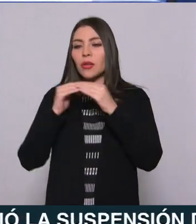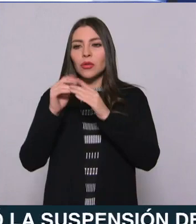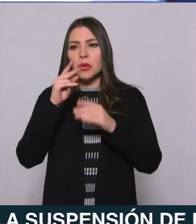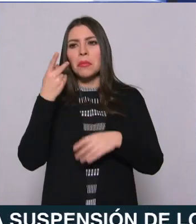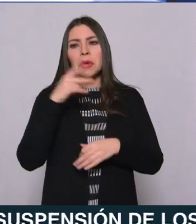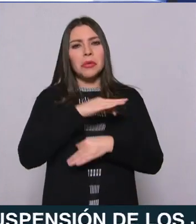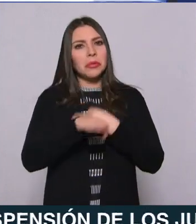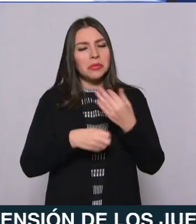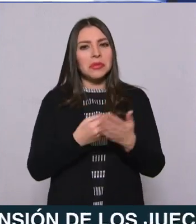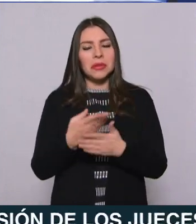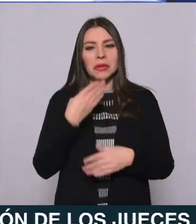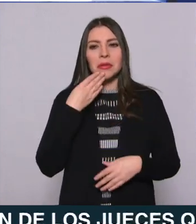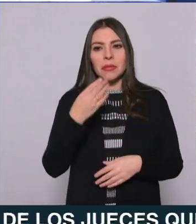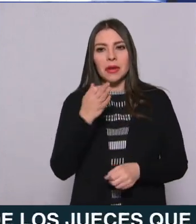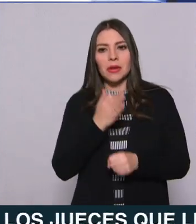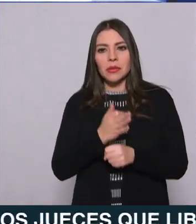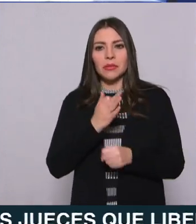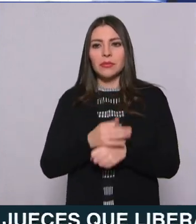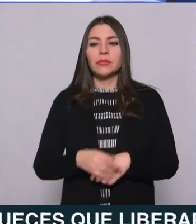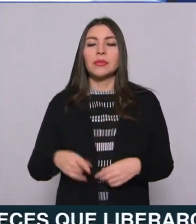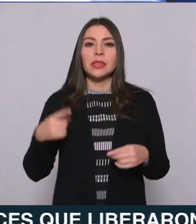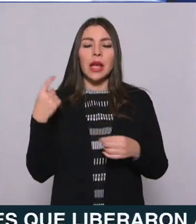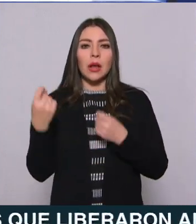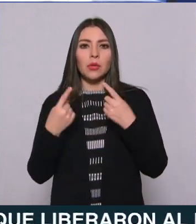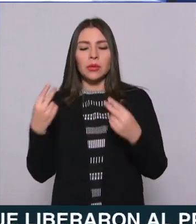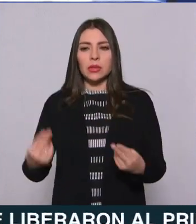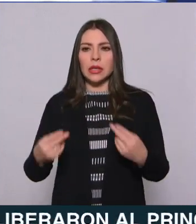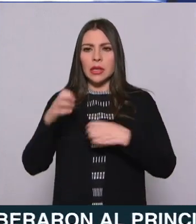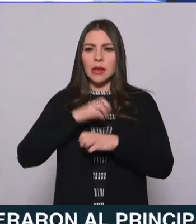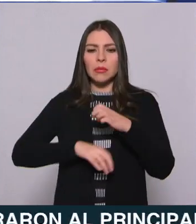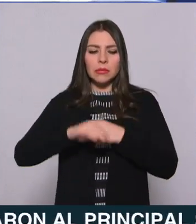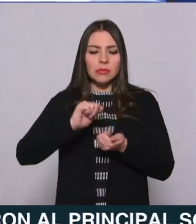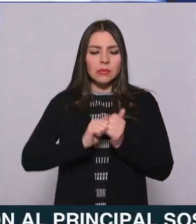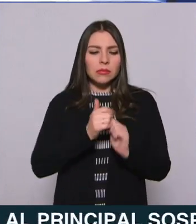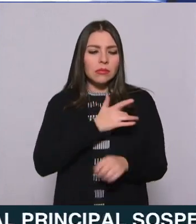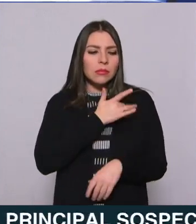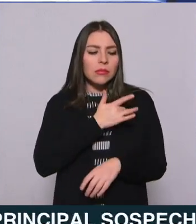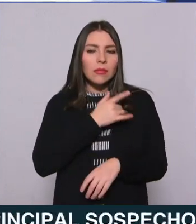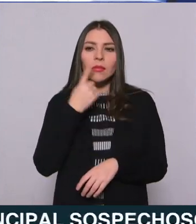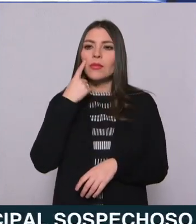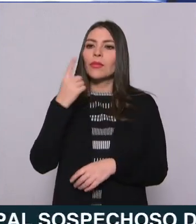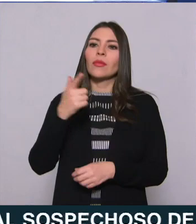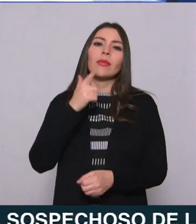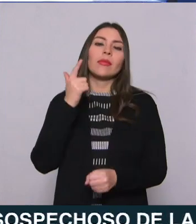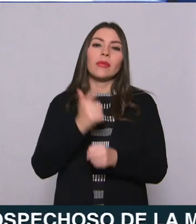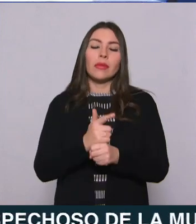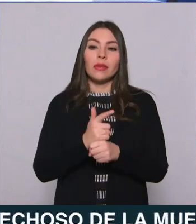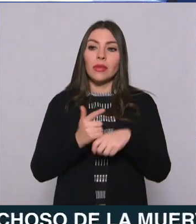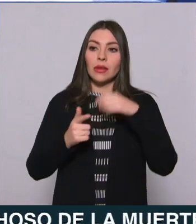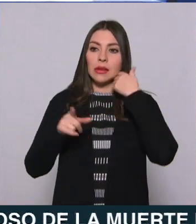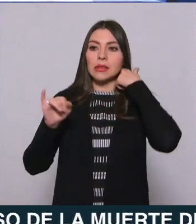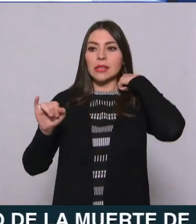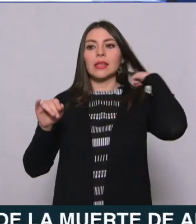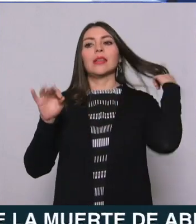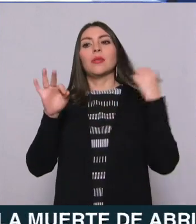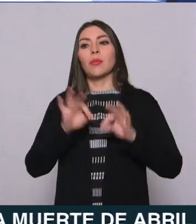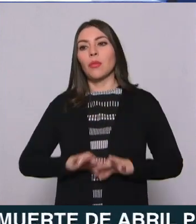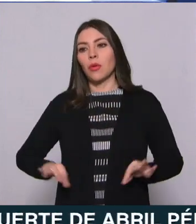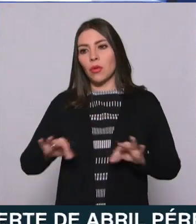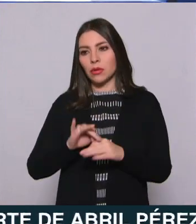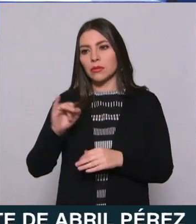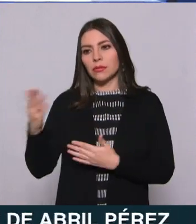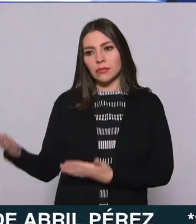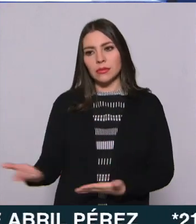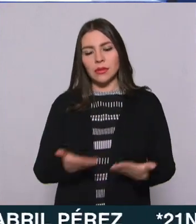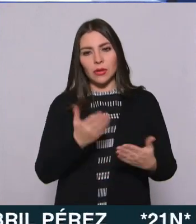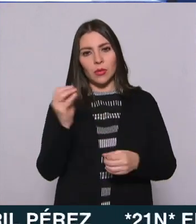muy exitoso. Las empresas se han sensibilizado y ahí es cuando se dan cuenta que pues vale la pena darle los espacios y